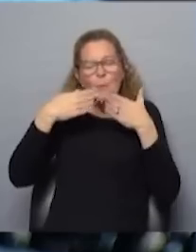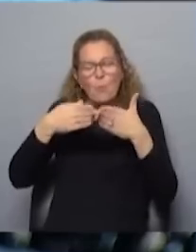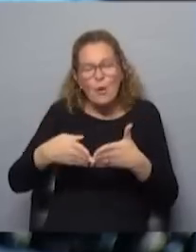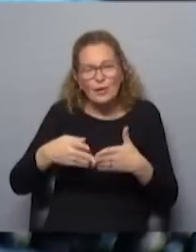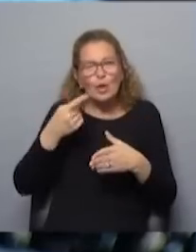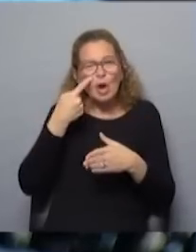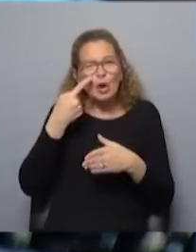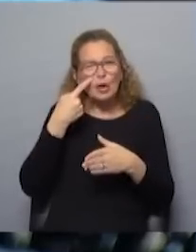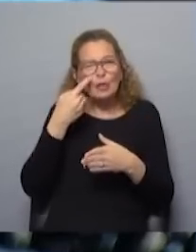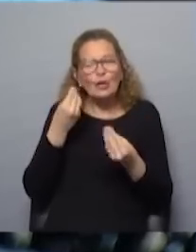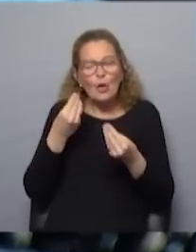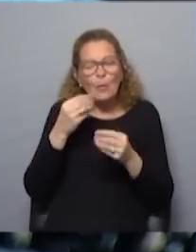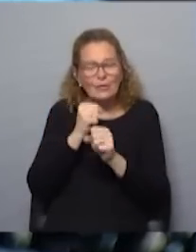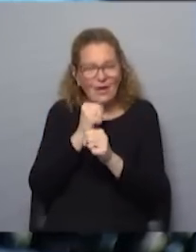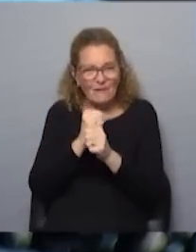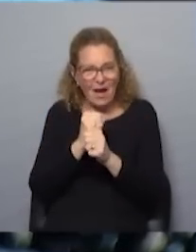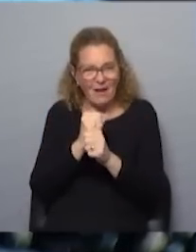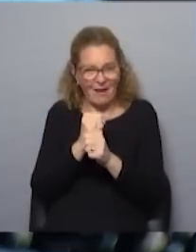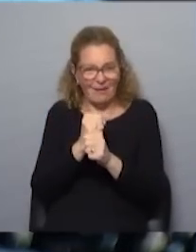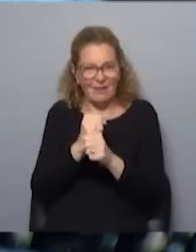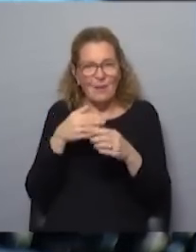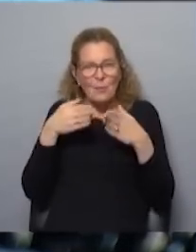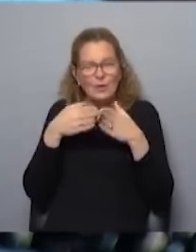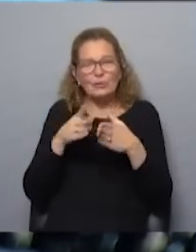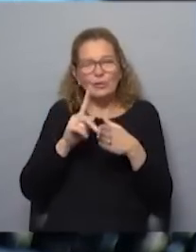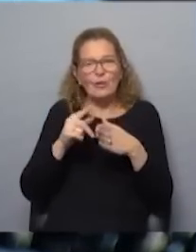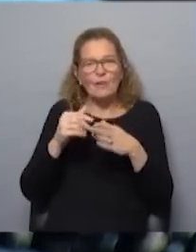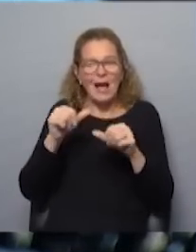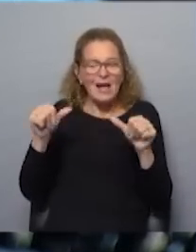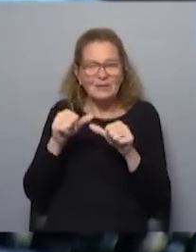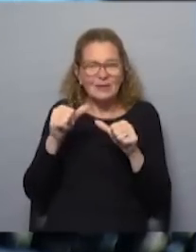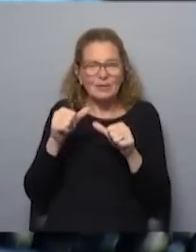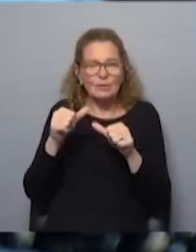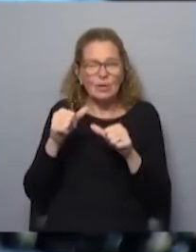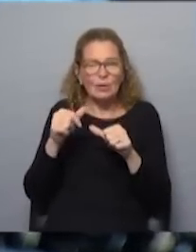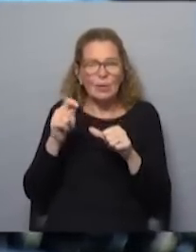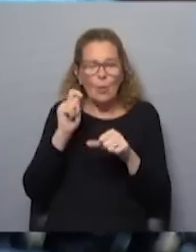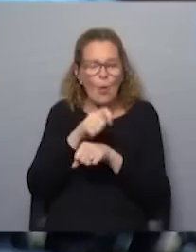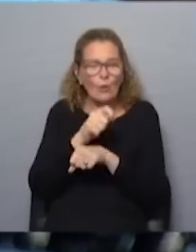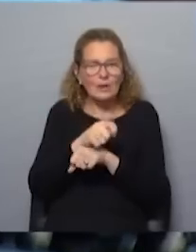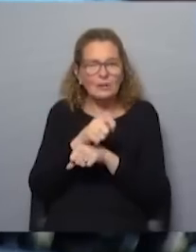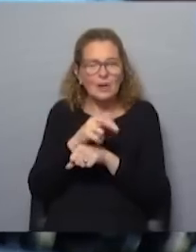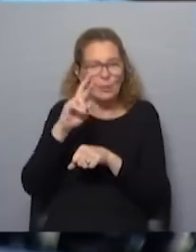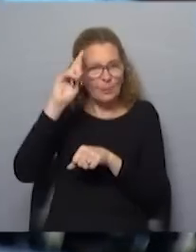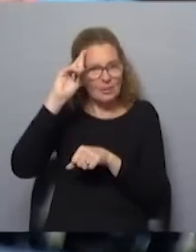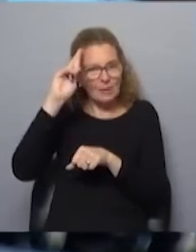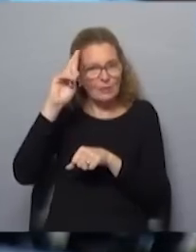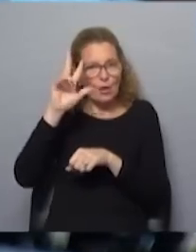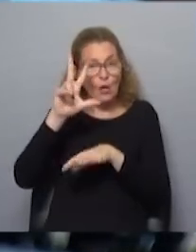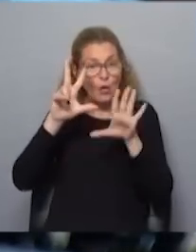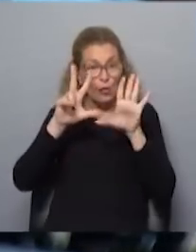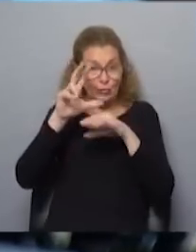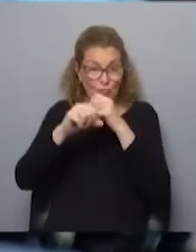conoce cómo es el funcionamiento del puerto y luego haciéndolo con un jurista muy respetable que estuvo ocho años